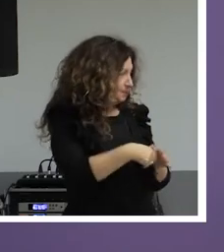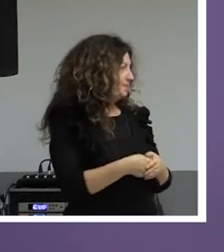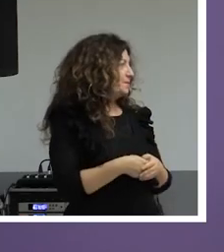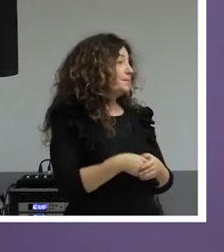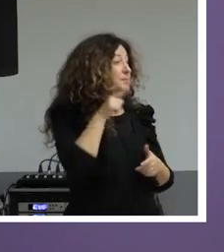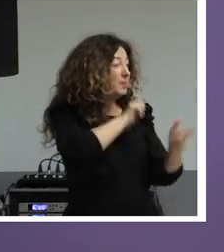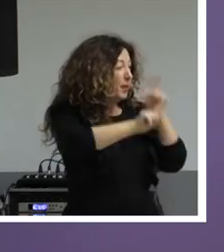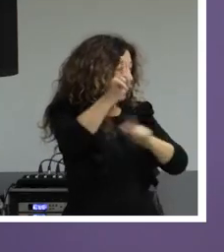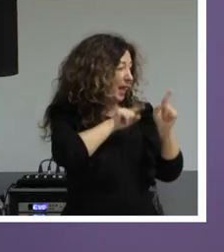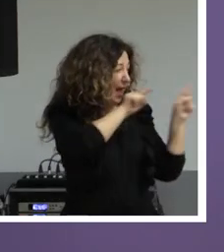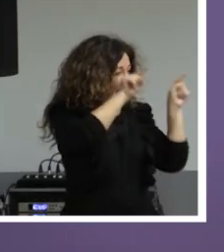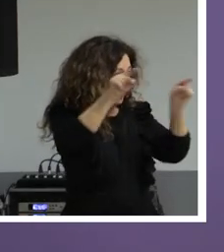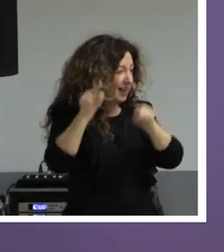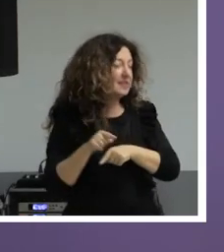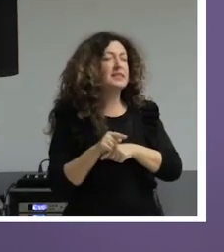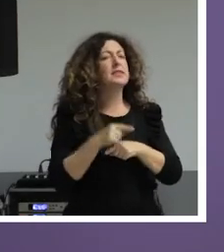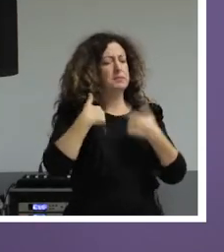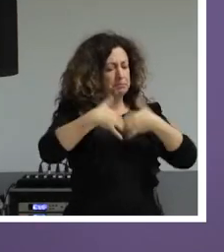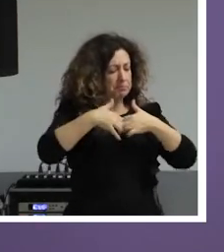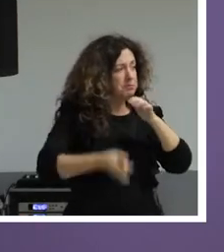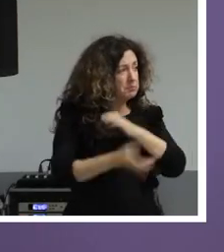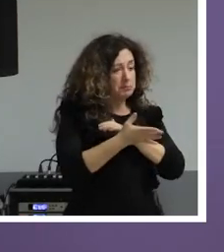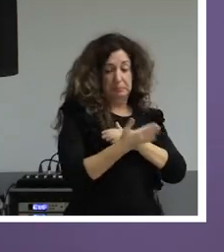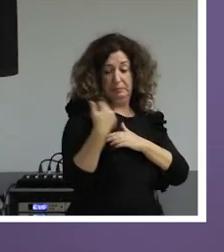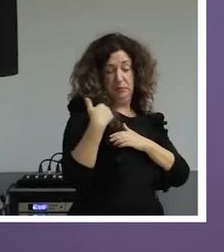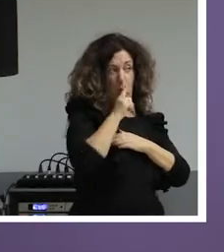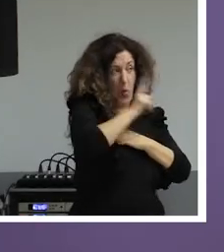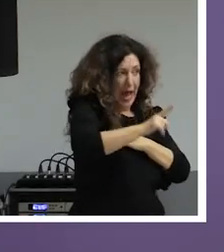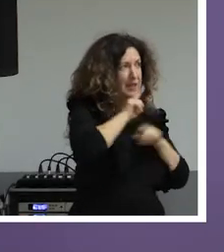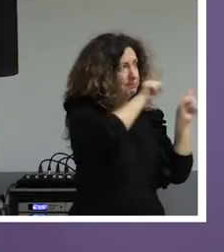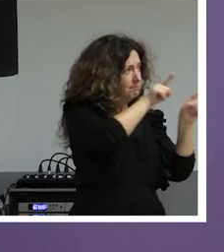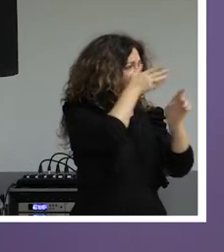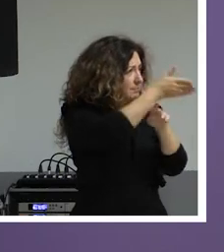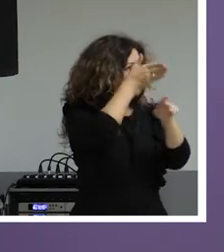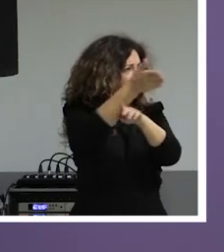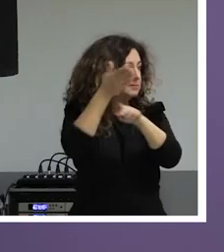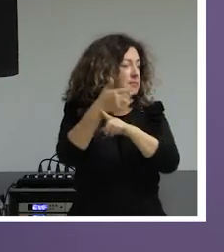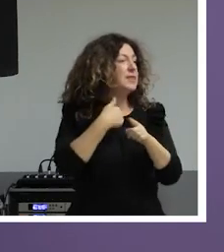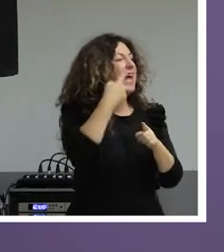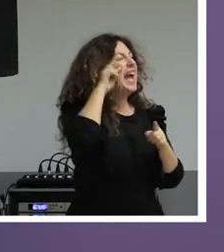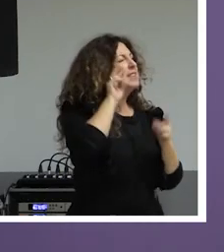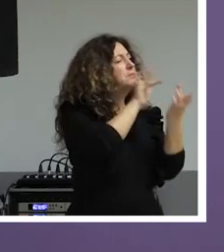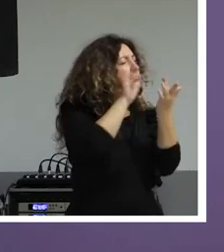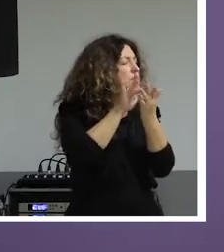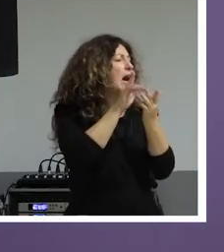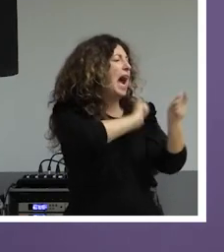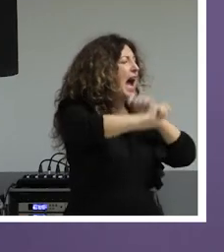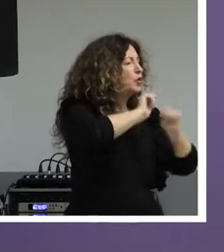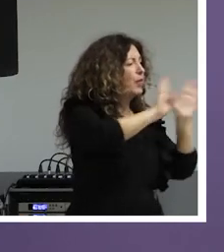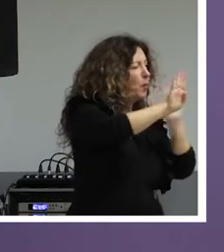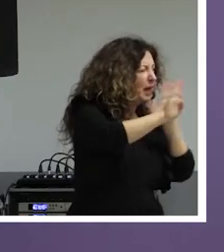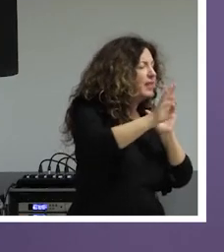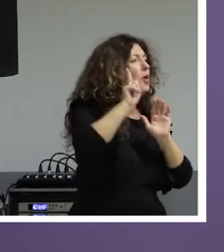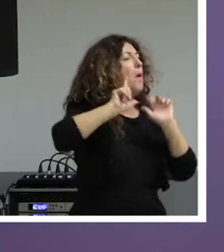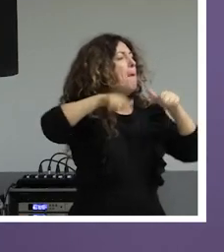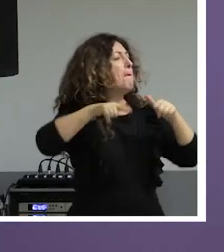y se encuentra por ejemplo que la calle está llena de Perdóname la expresión llena de y está pagando impuestos y nadie hace nada y en esta realidad de